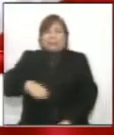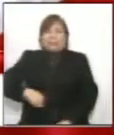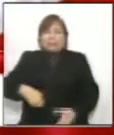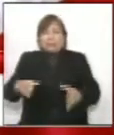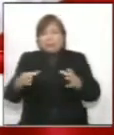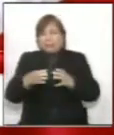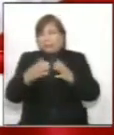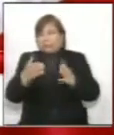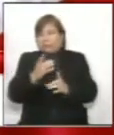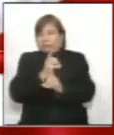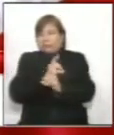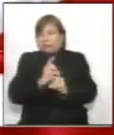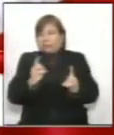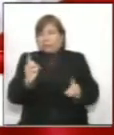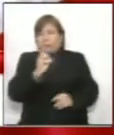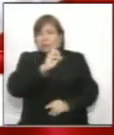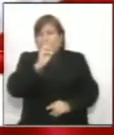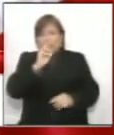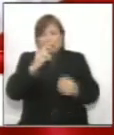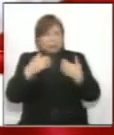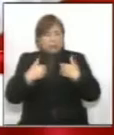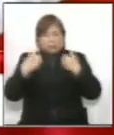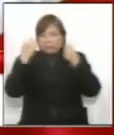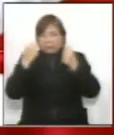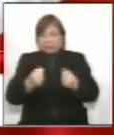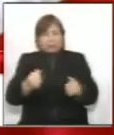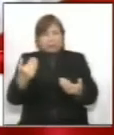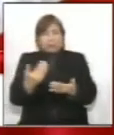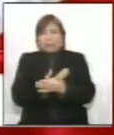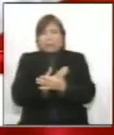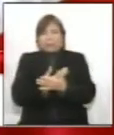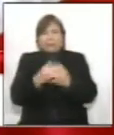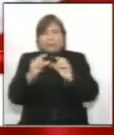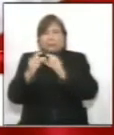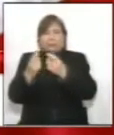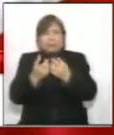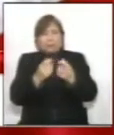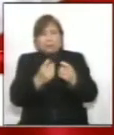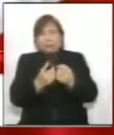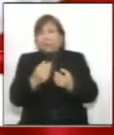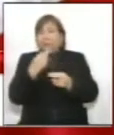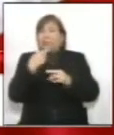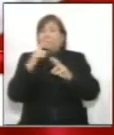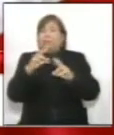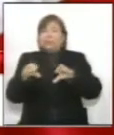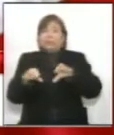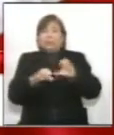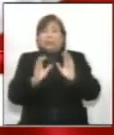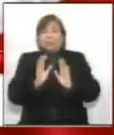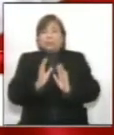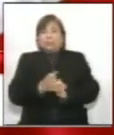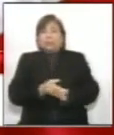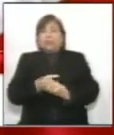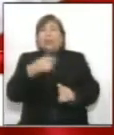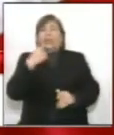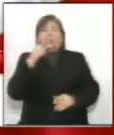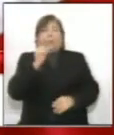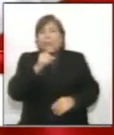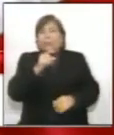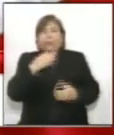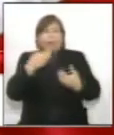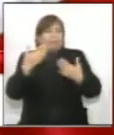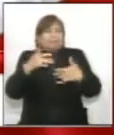democrática, donde no tiene ninguna decisión sobre las 9 bancadas, donde el resultado de los hechos que se han dado es porque el señor no ha